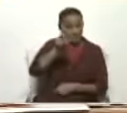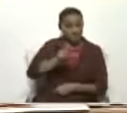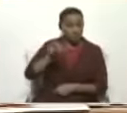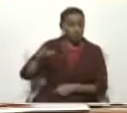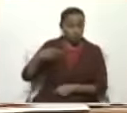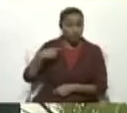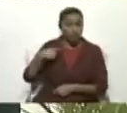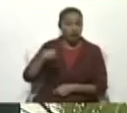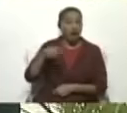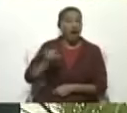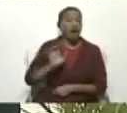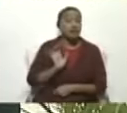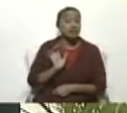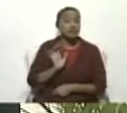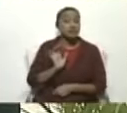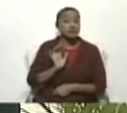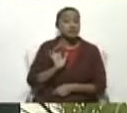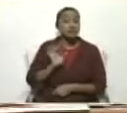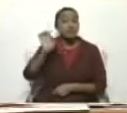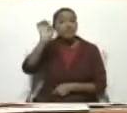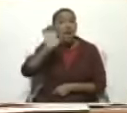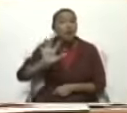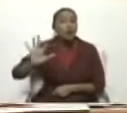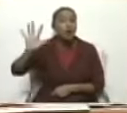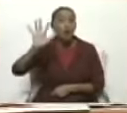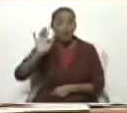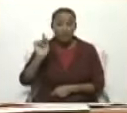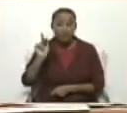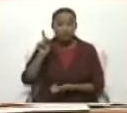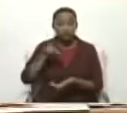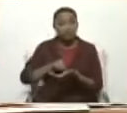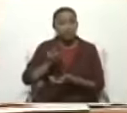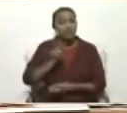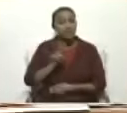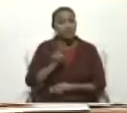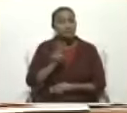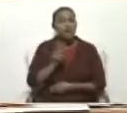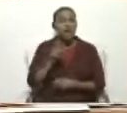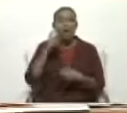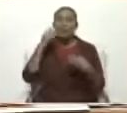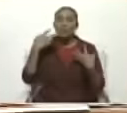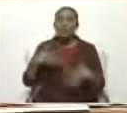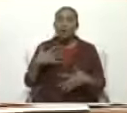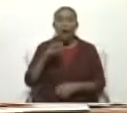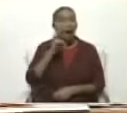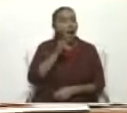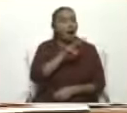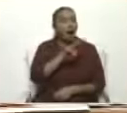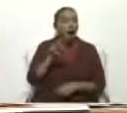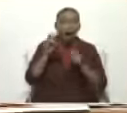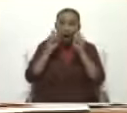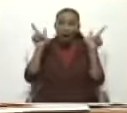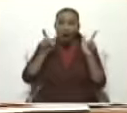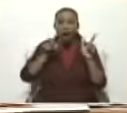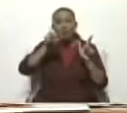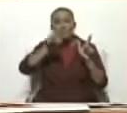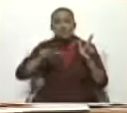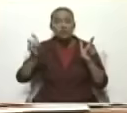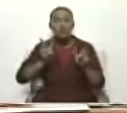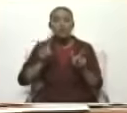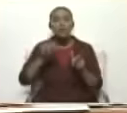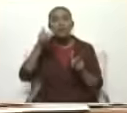hermano, que viene de Europa y él se queda sorprendido que los venezolanos cargan su teléfono en la calle.